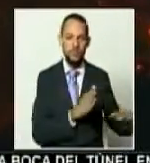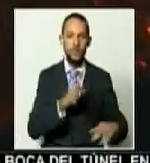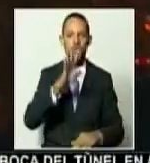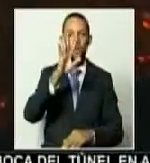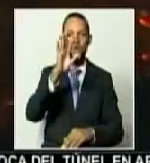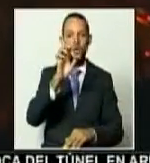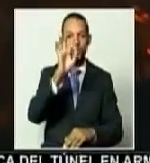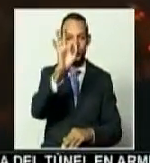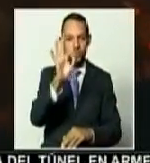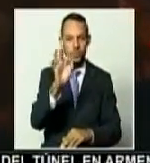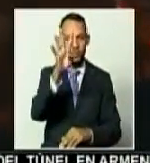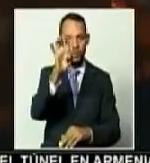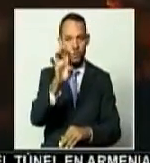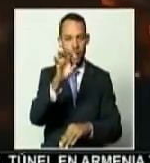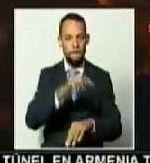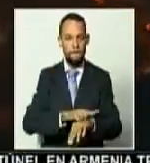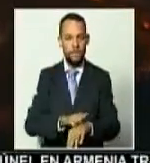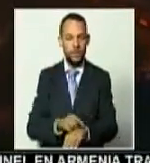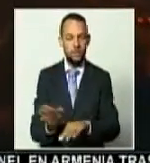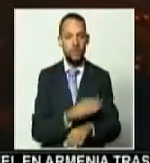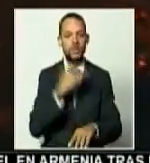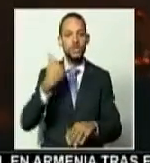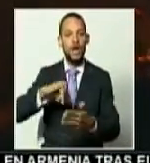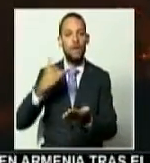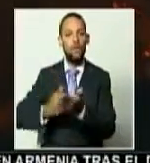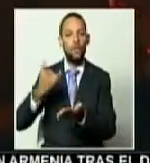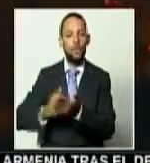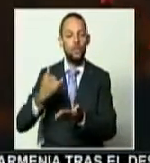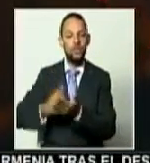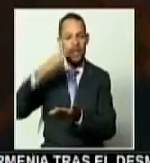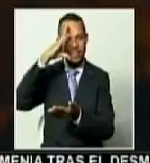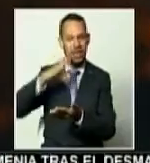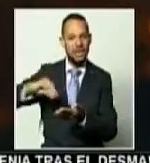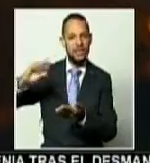8:09. En medio de polémica fue elegida la Junta Directiva del SUTEC en el Quindío.